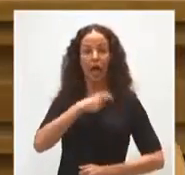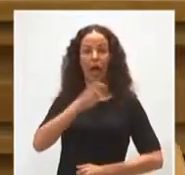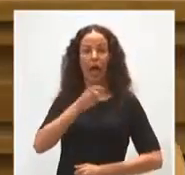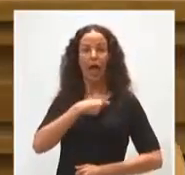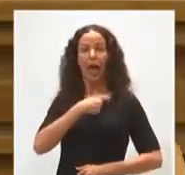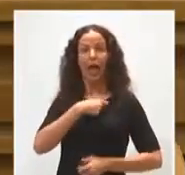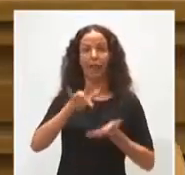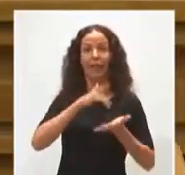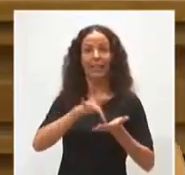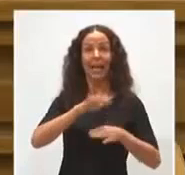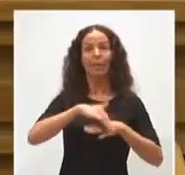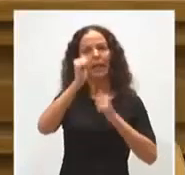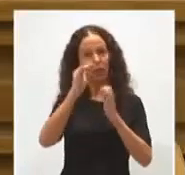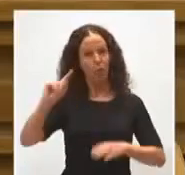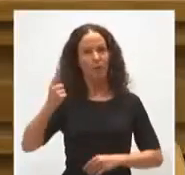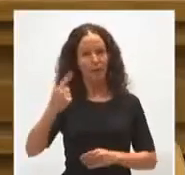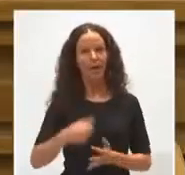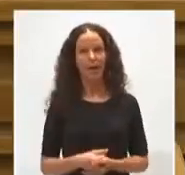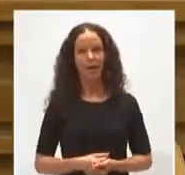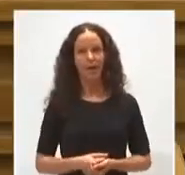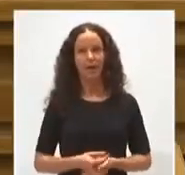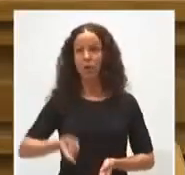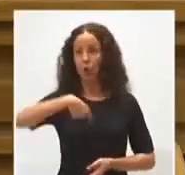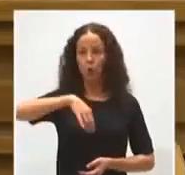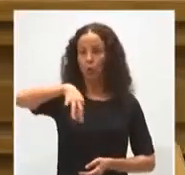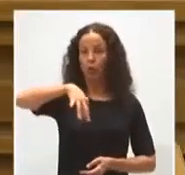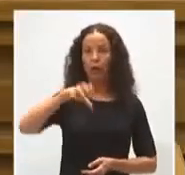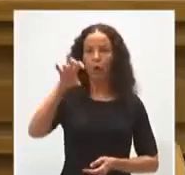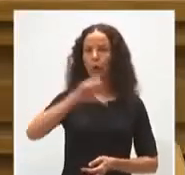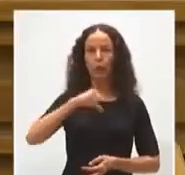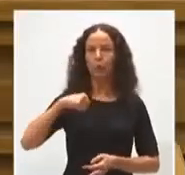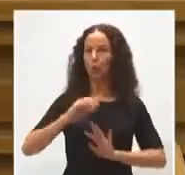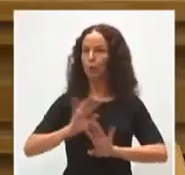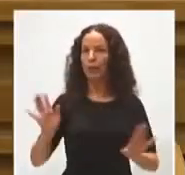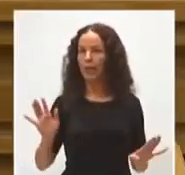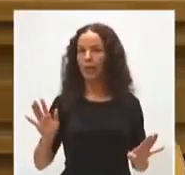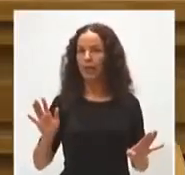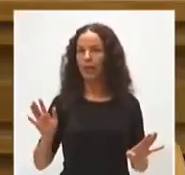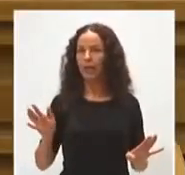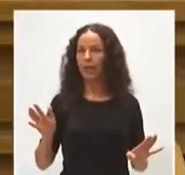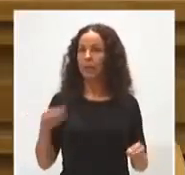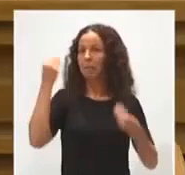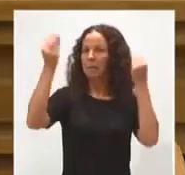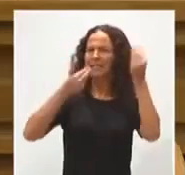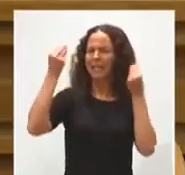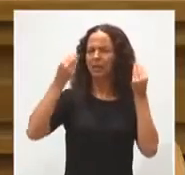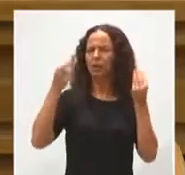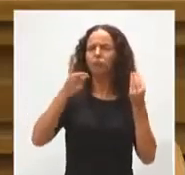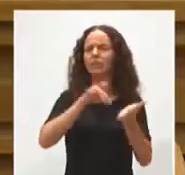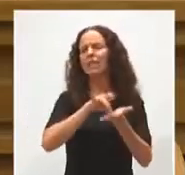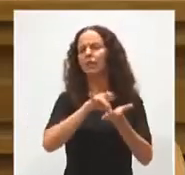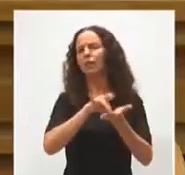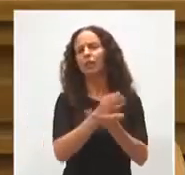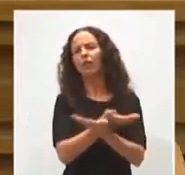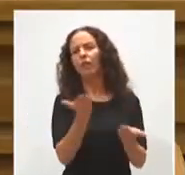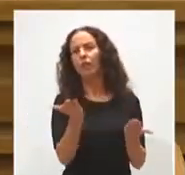atención primaria somos la única comunidad autónoma que se ha planteado hacer este servicio en